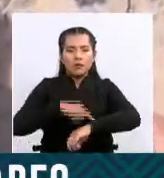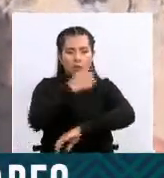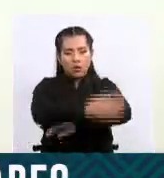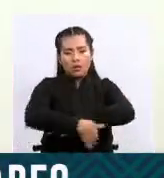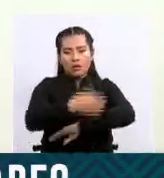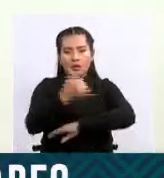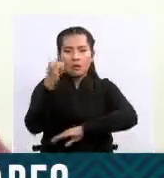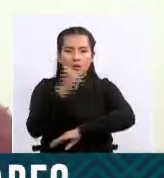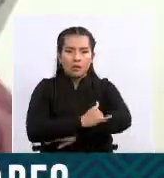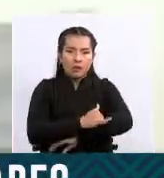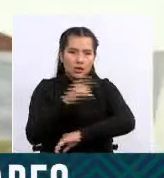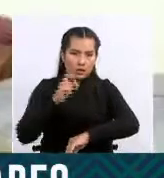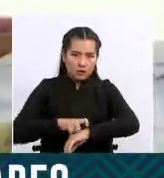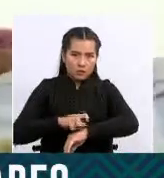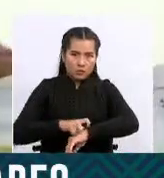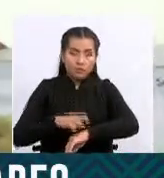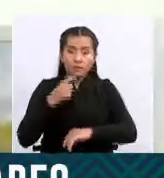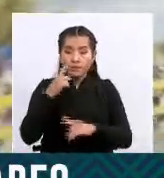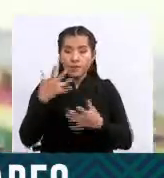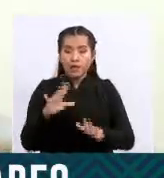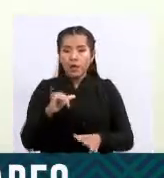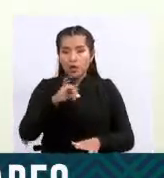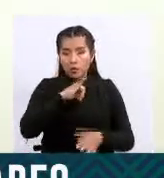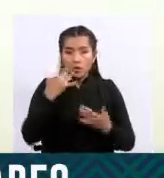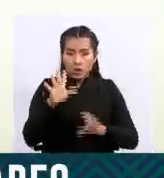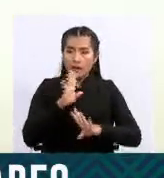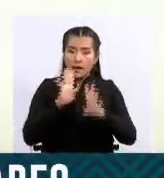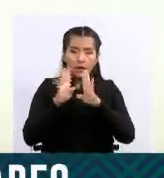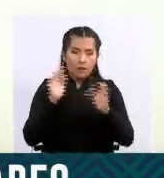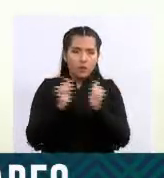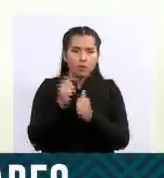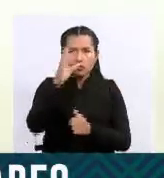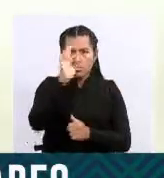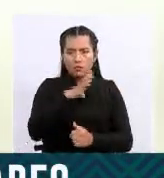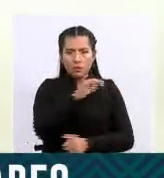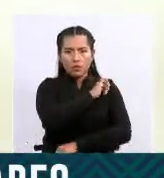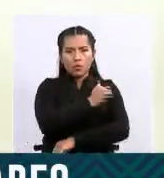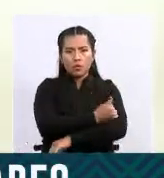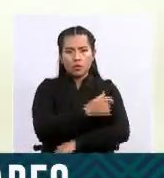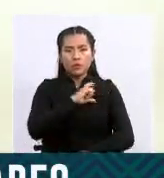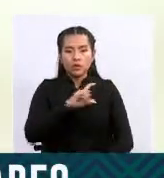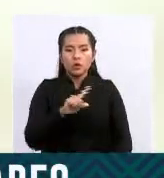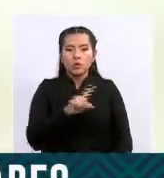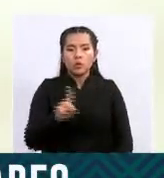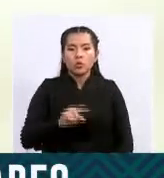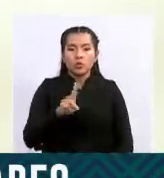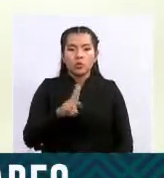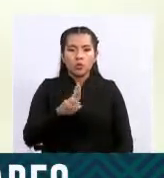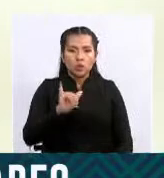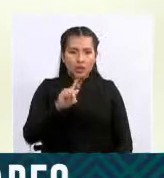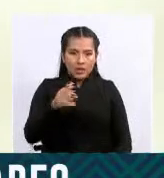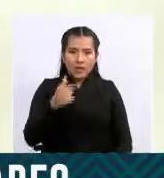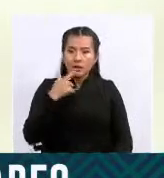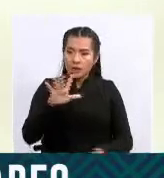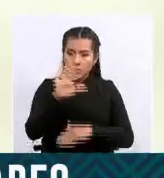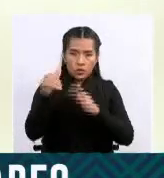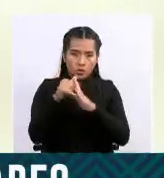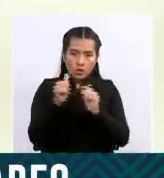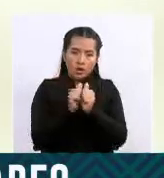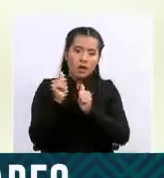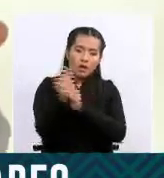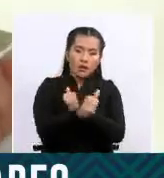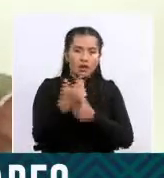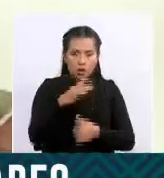creo, porque he hablado yo con comandantes, ahorita está, estoy hablando, porque adelante estaban ellos.